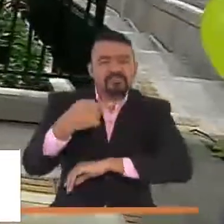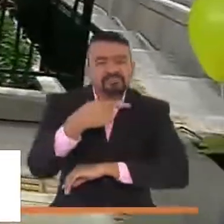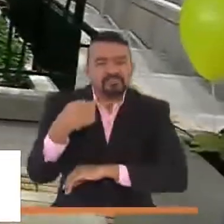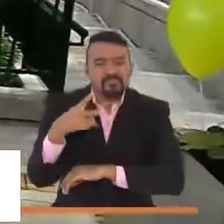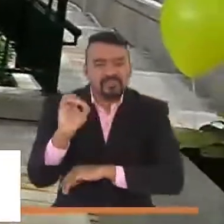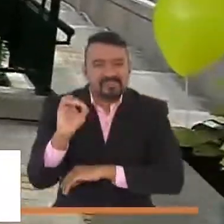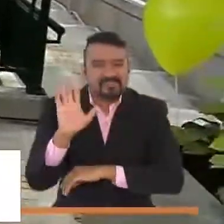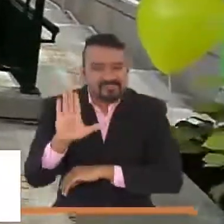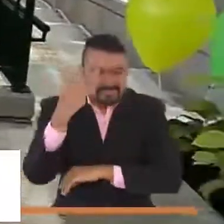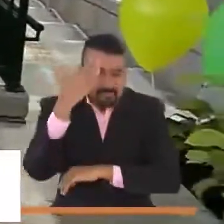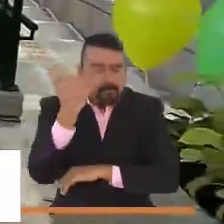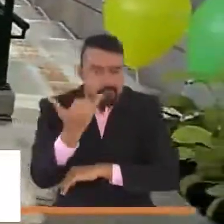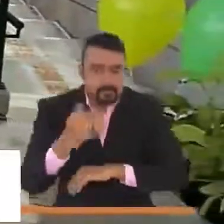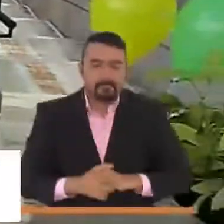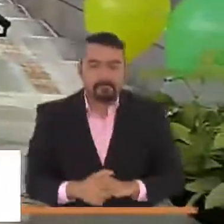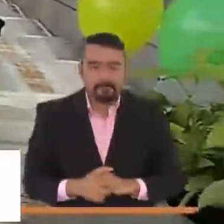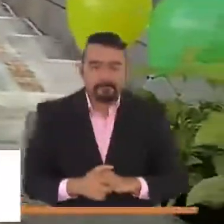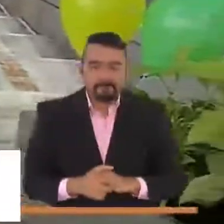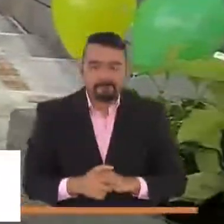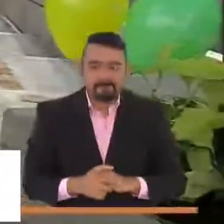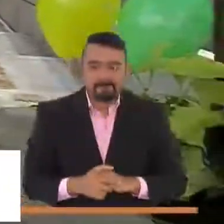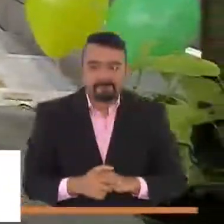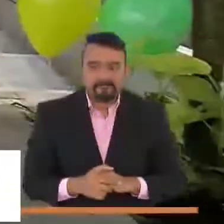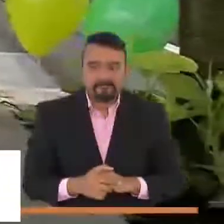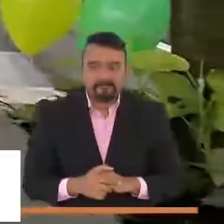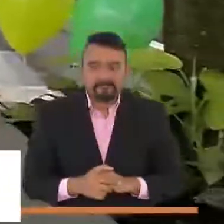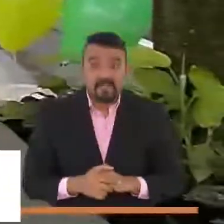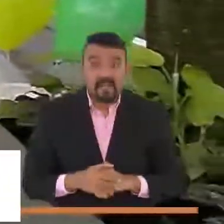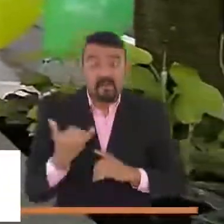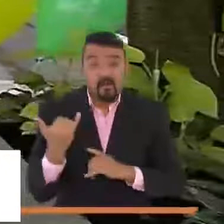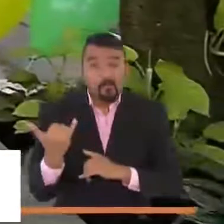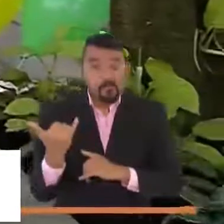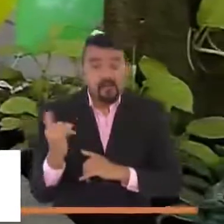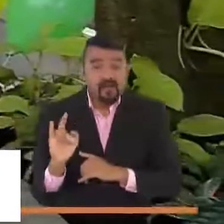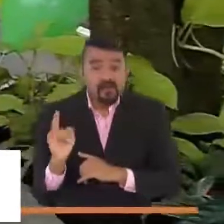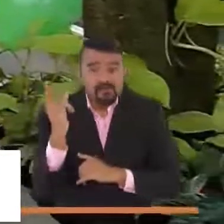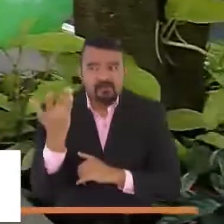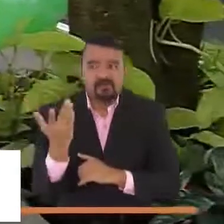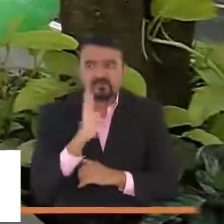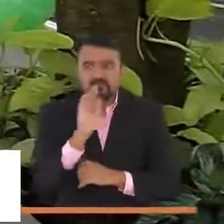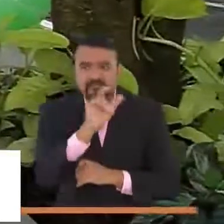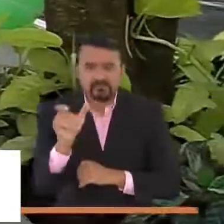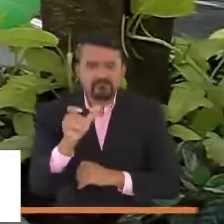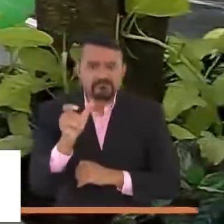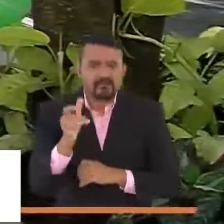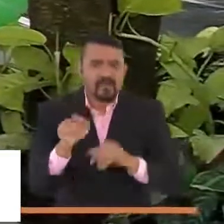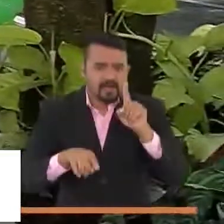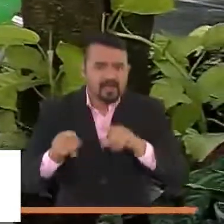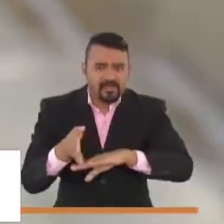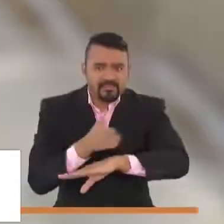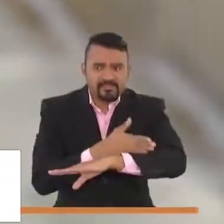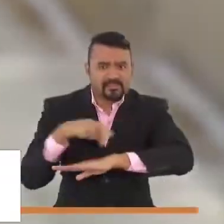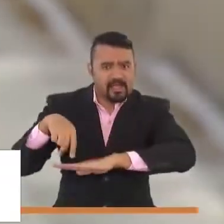de las obras que se hizo ahí en esa zona. Es una zona que todos los ciudadanos tenían que caminar por la